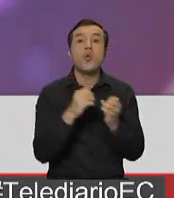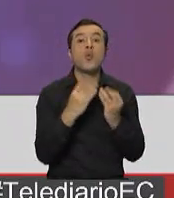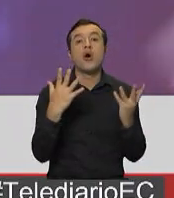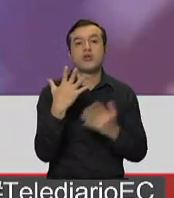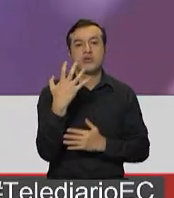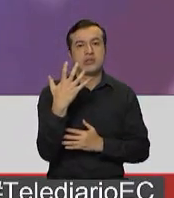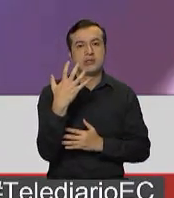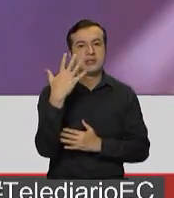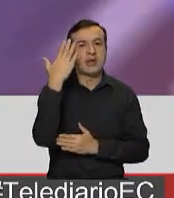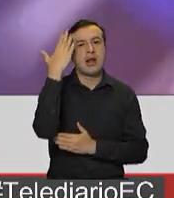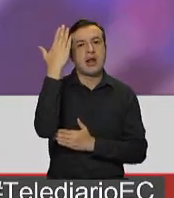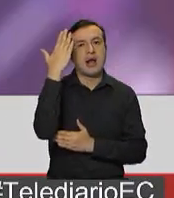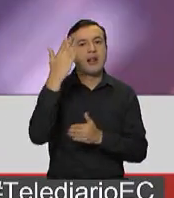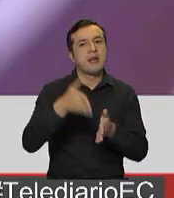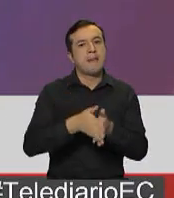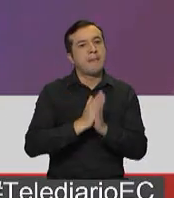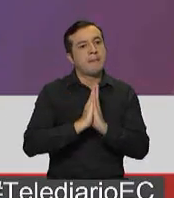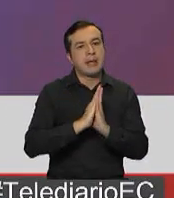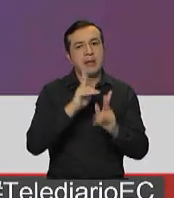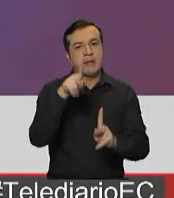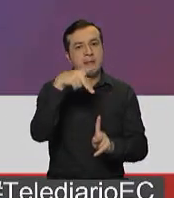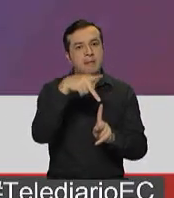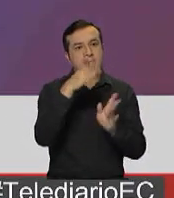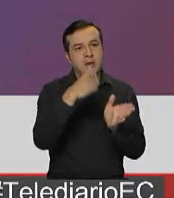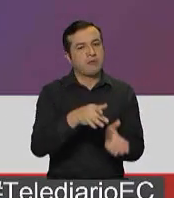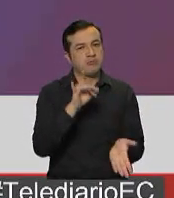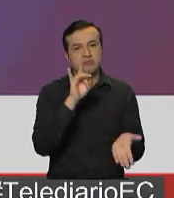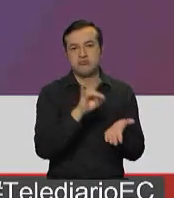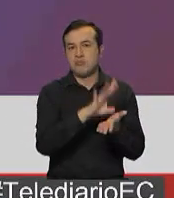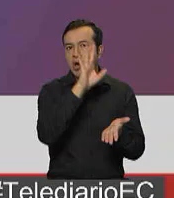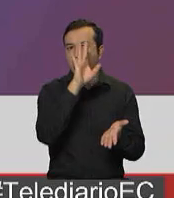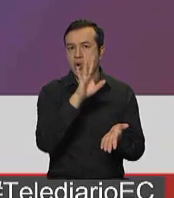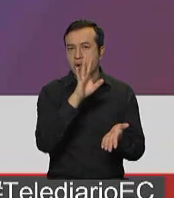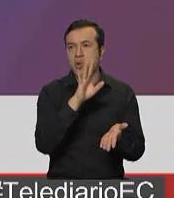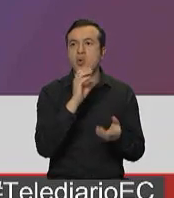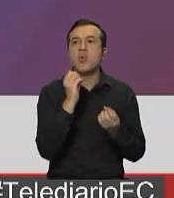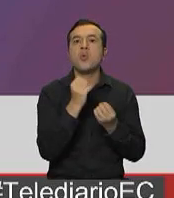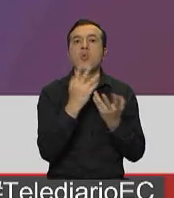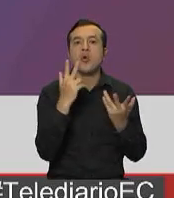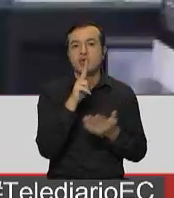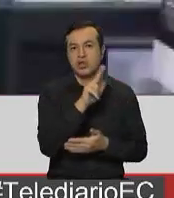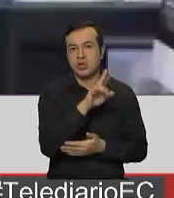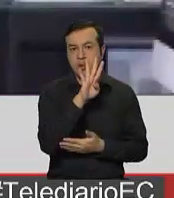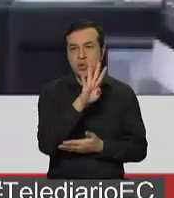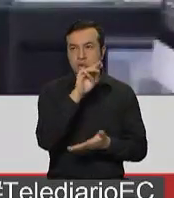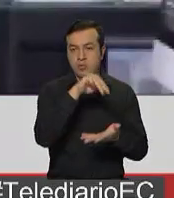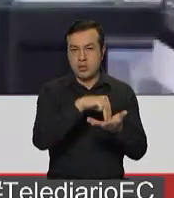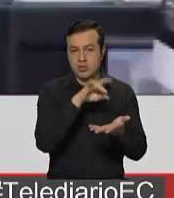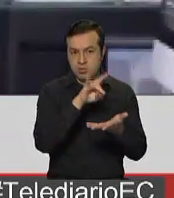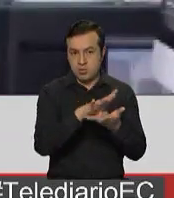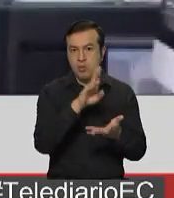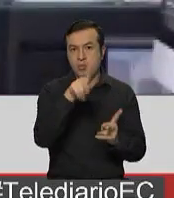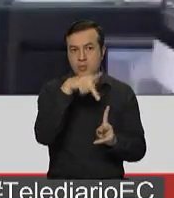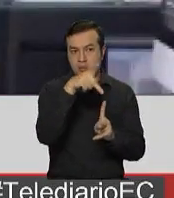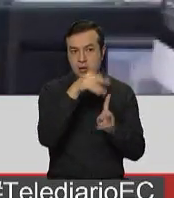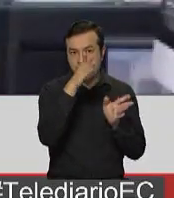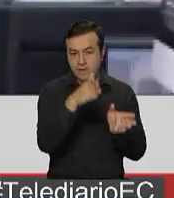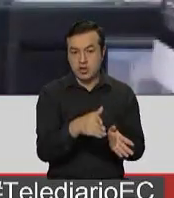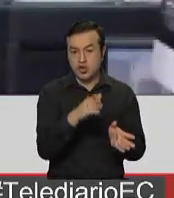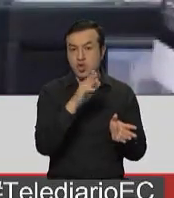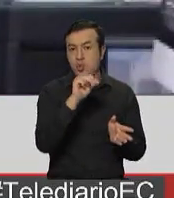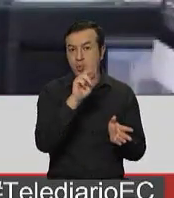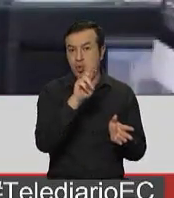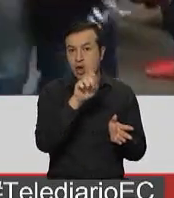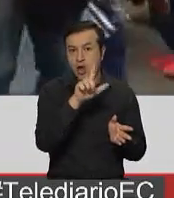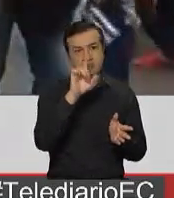alcaldes, quienes pedirán la destitución ante el Consejo Provincial conformado por 34 integrantes, incluyendo al prefecto Morales. Para que